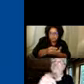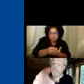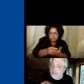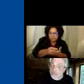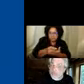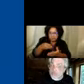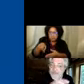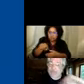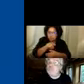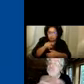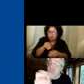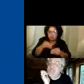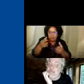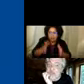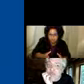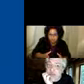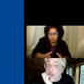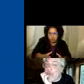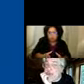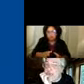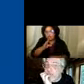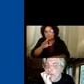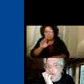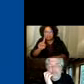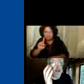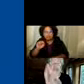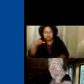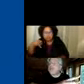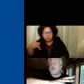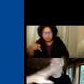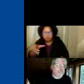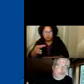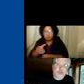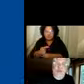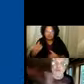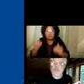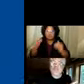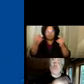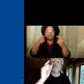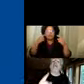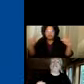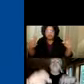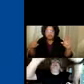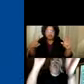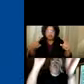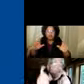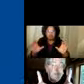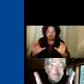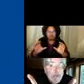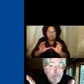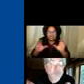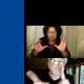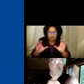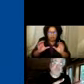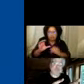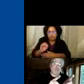sostenible, que les dé a ustedes fondos como proveedores, como proveedores de soporte directo. De nuevo, esa es